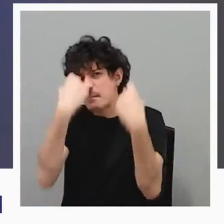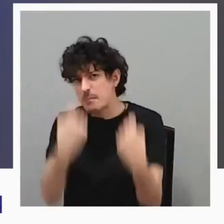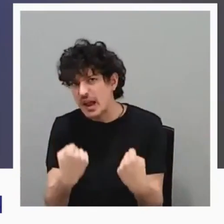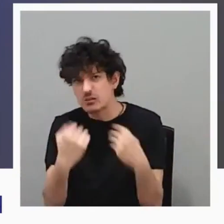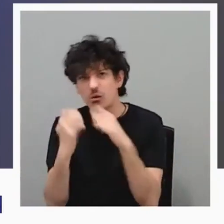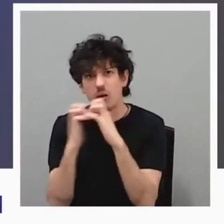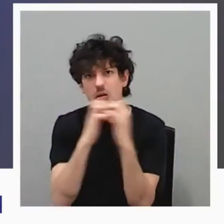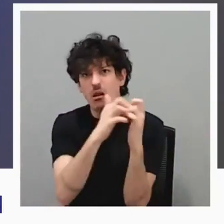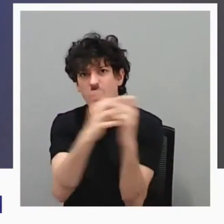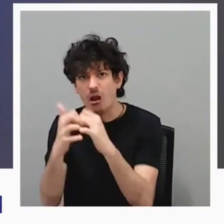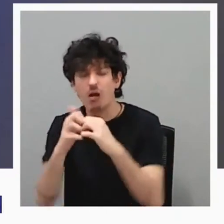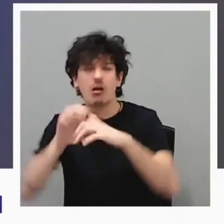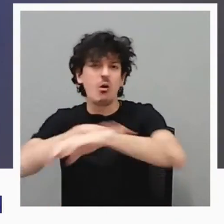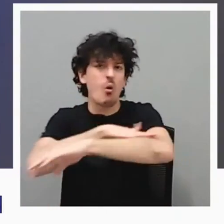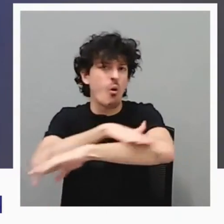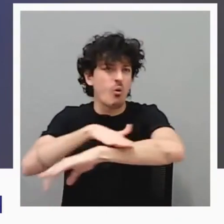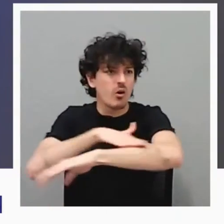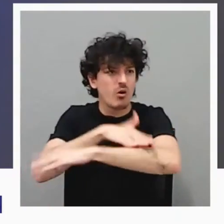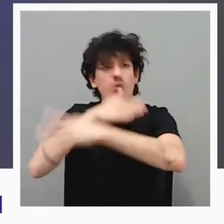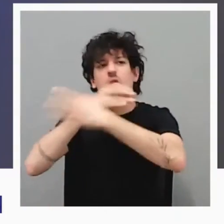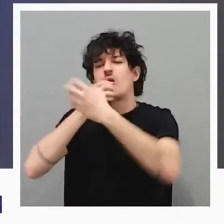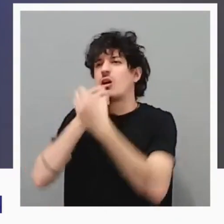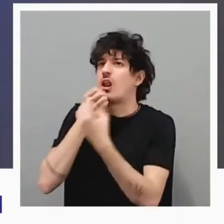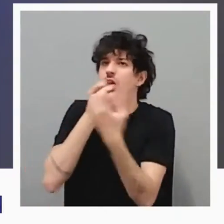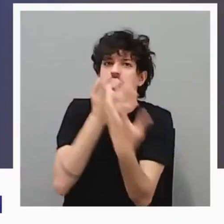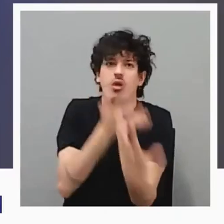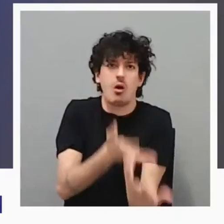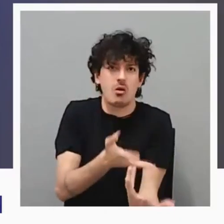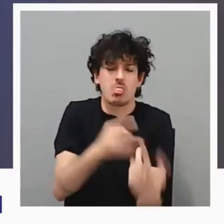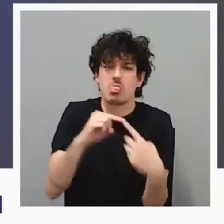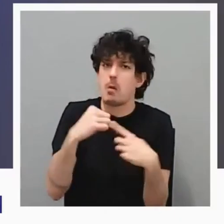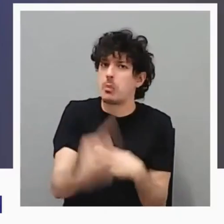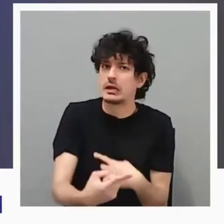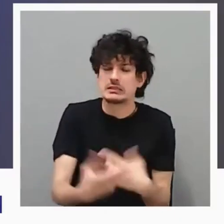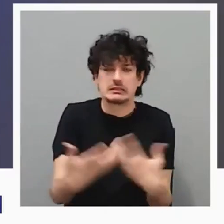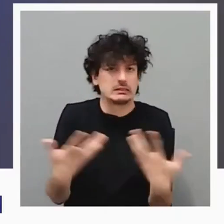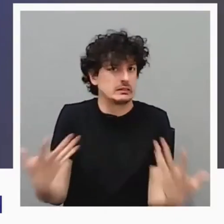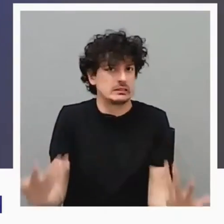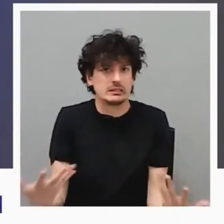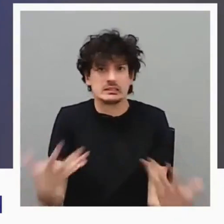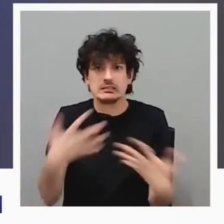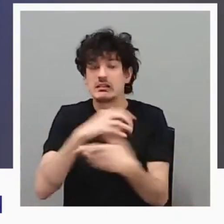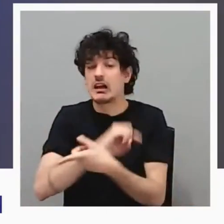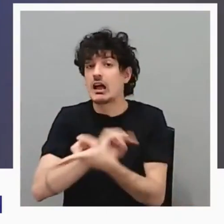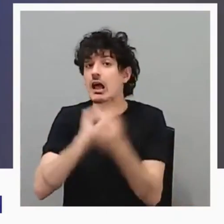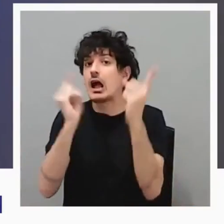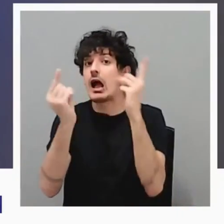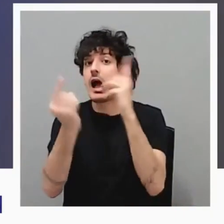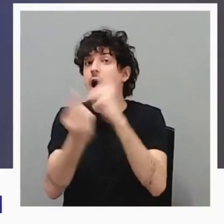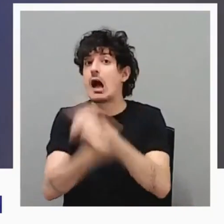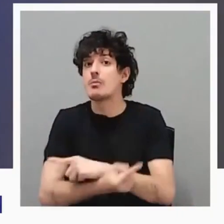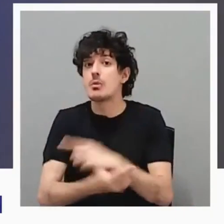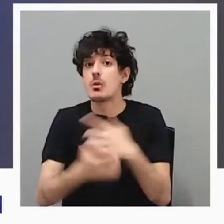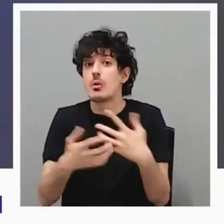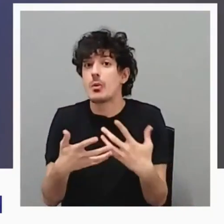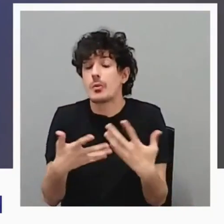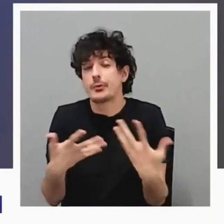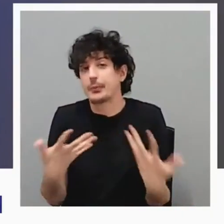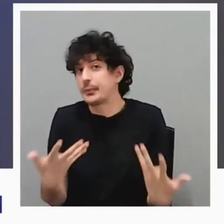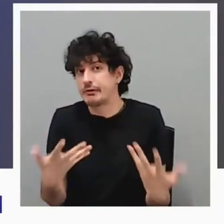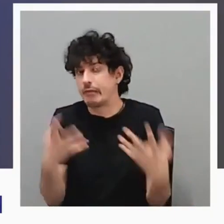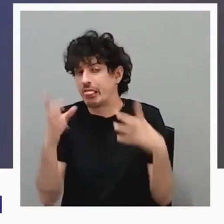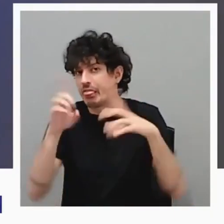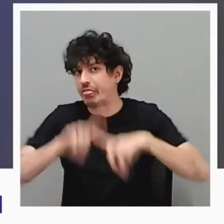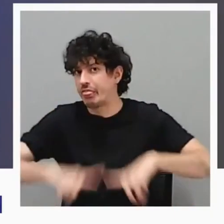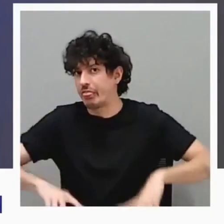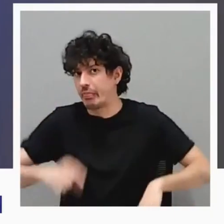declaraciones altisonantes y la verdad es que los cambios que se producen a raíz de cada una de ellas pues, hombre, son discretos.